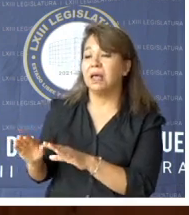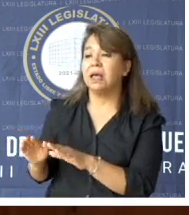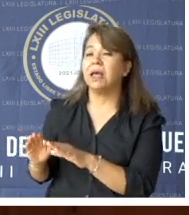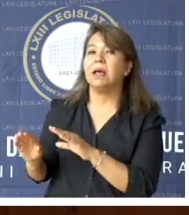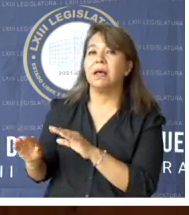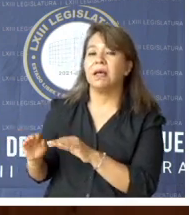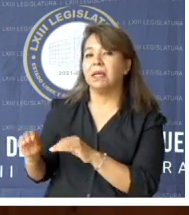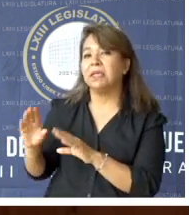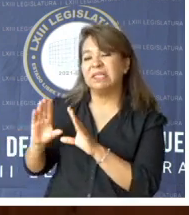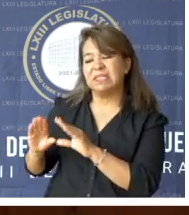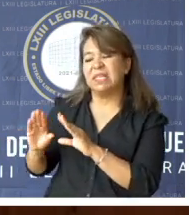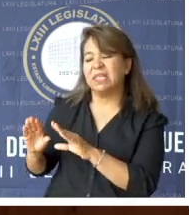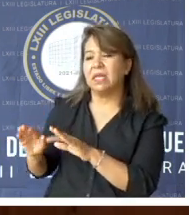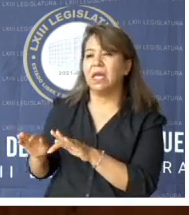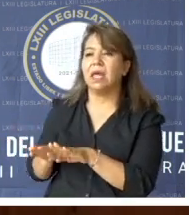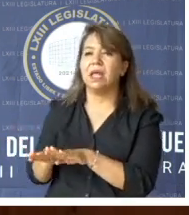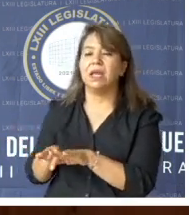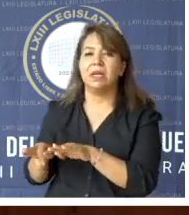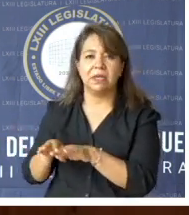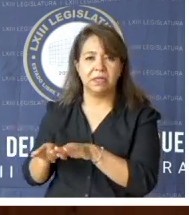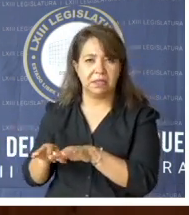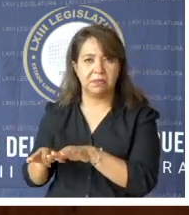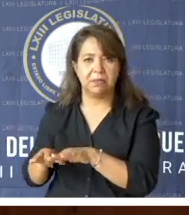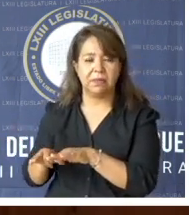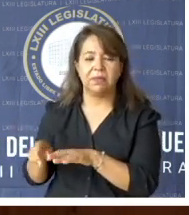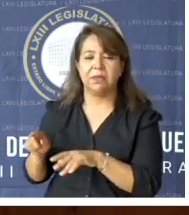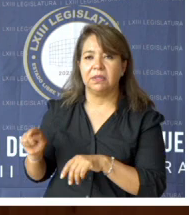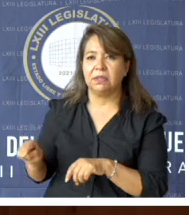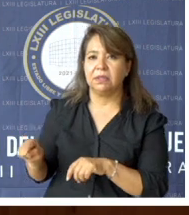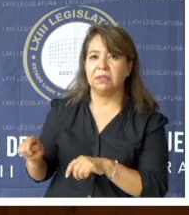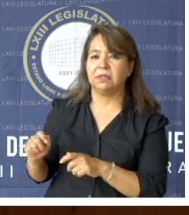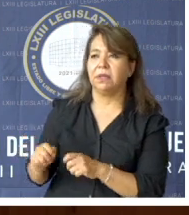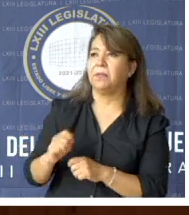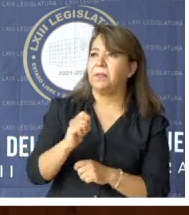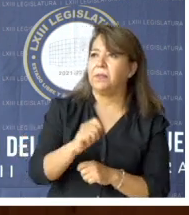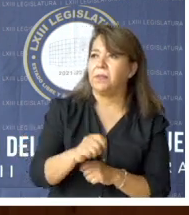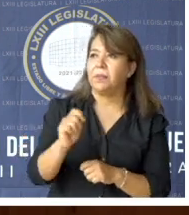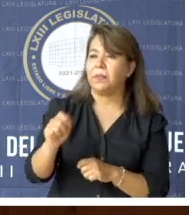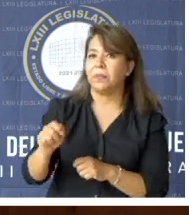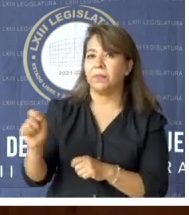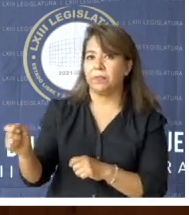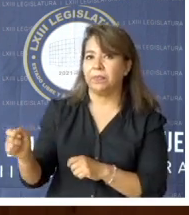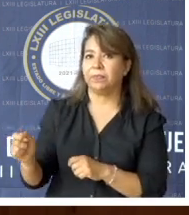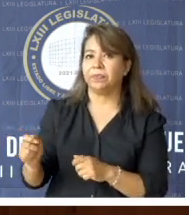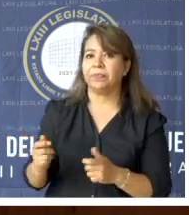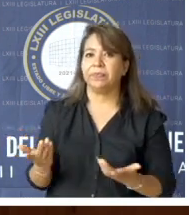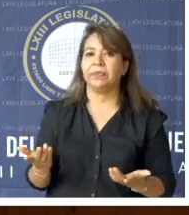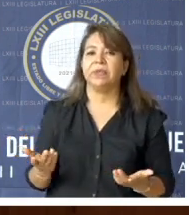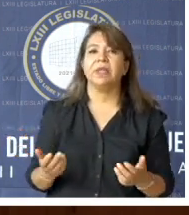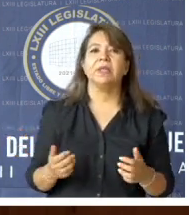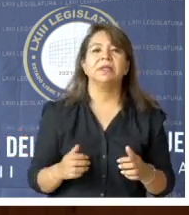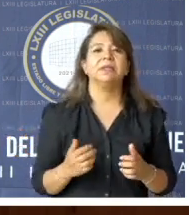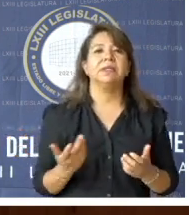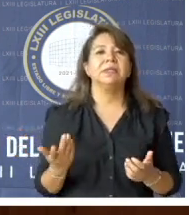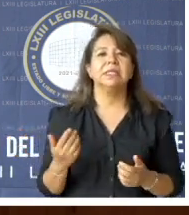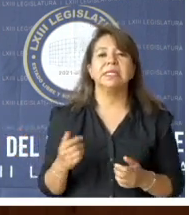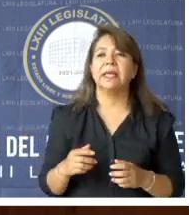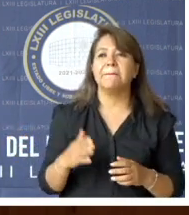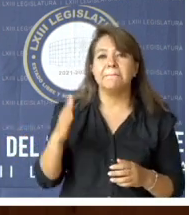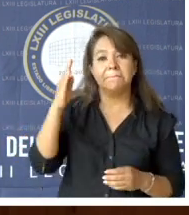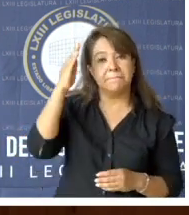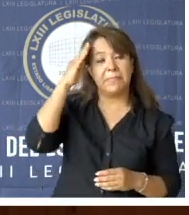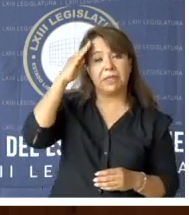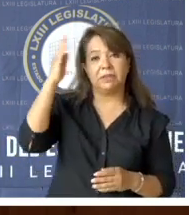entre otros. Estas no solo consideran patrones, ya que este carácter lo tiene quien se beneficia de